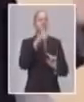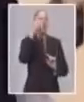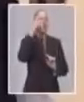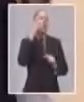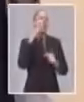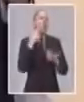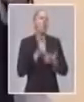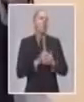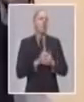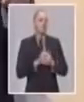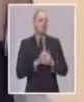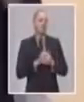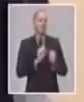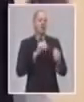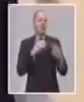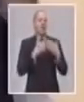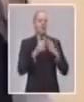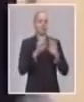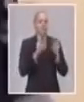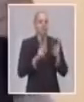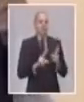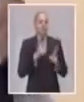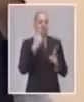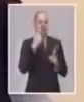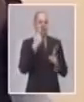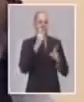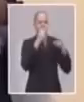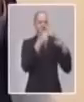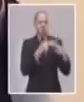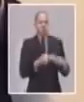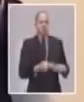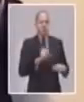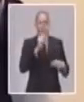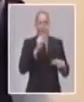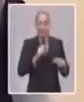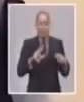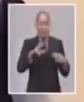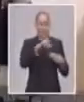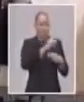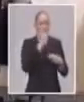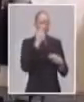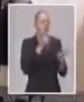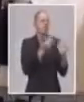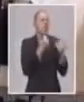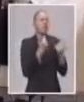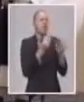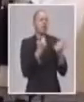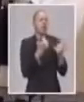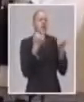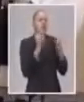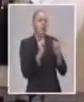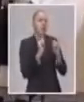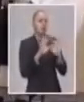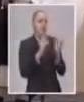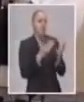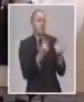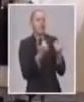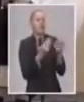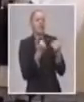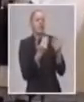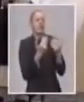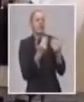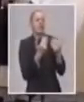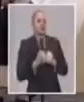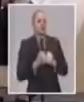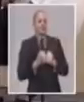más que los diarios establecidos, que las cadenas de radio establecidas, que la misma televisión. Bueno, de hecho, Facebook es el país más